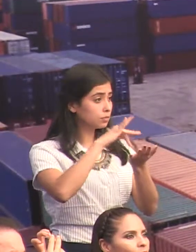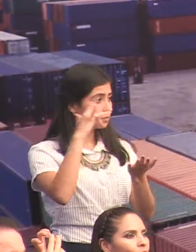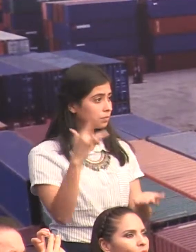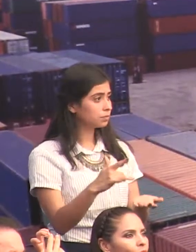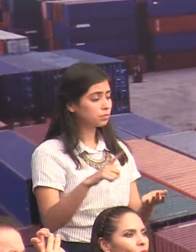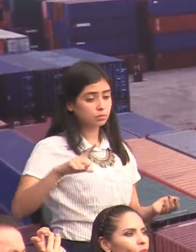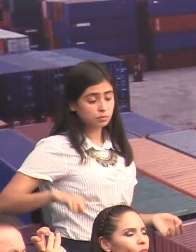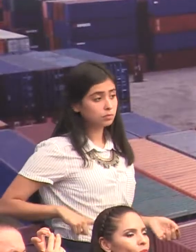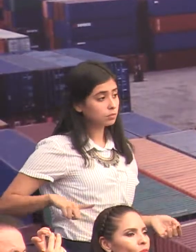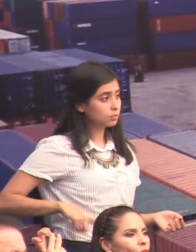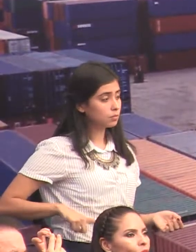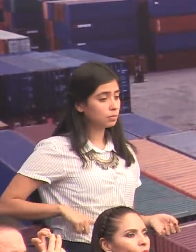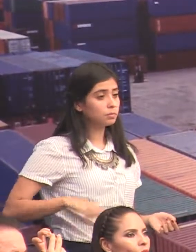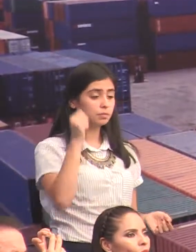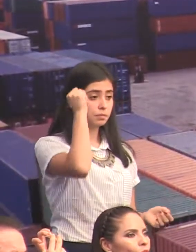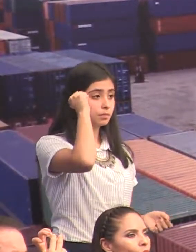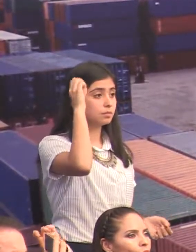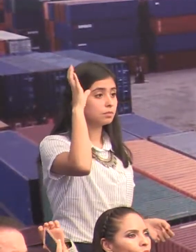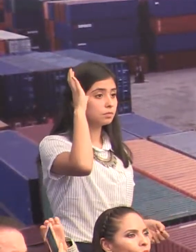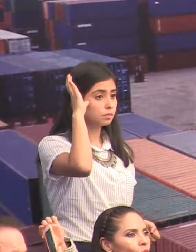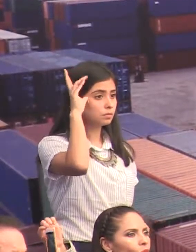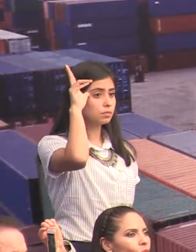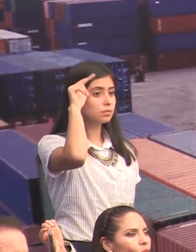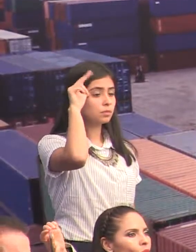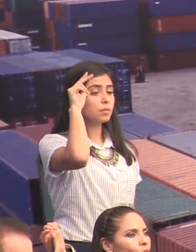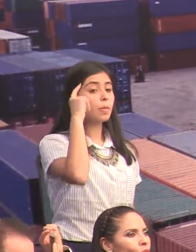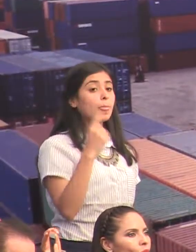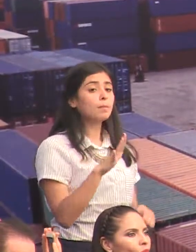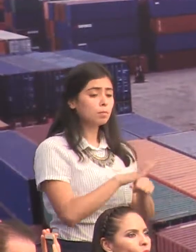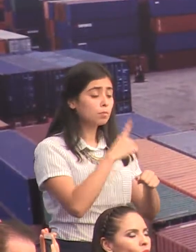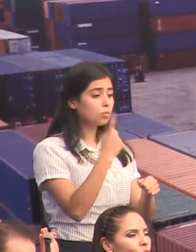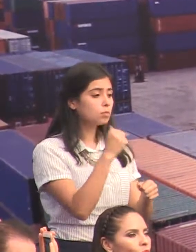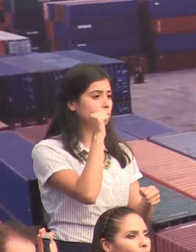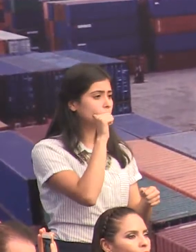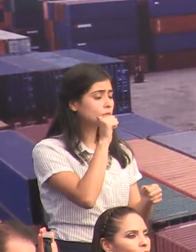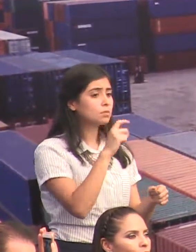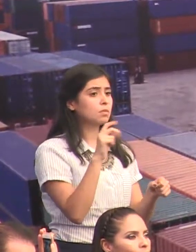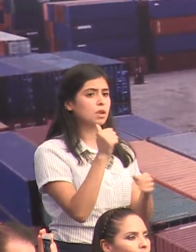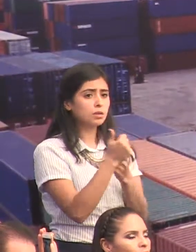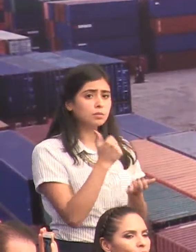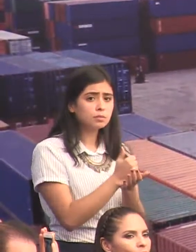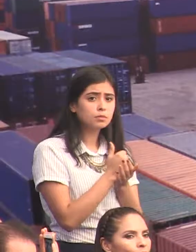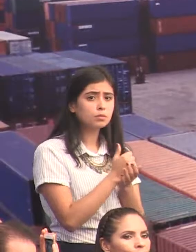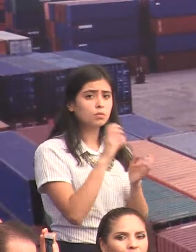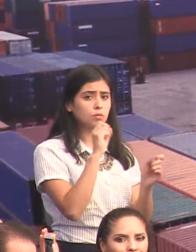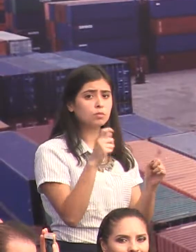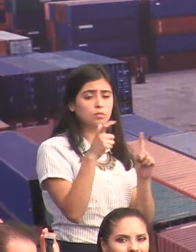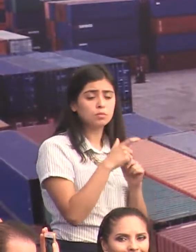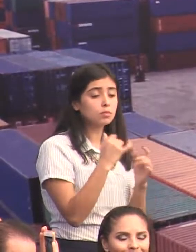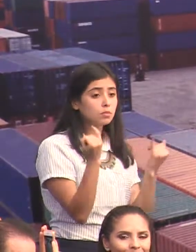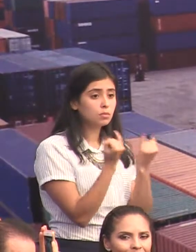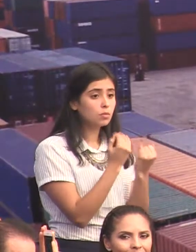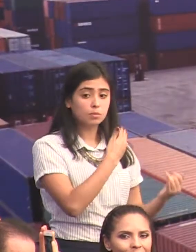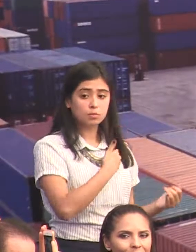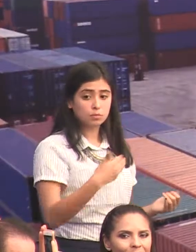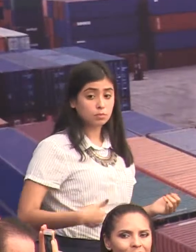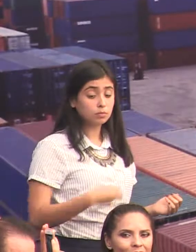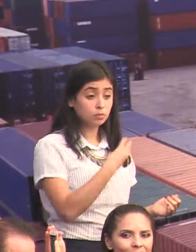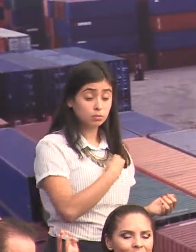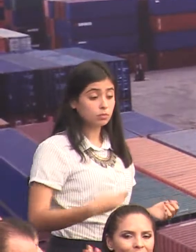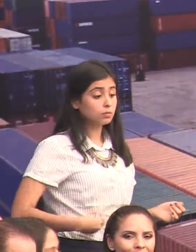Michoacán, de Ocampo y el Ayuntamiento de Lázaro Cárdenas. Agradezco mucho nuevamente al señor gobernador Silvano